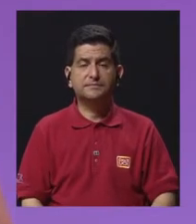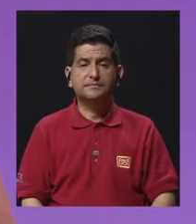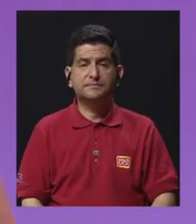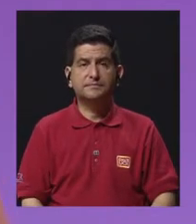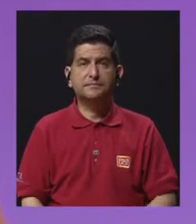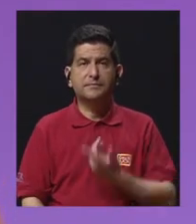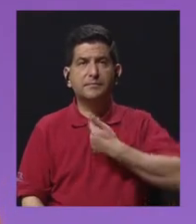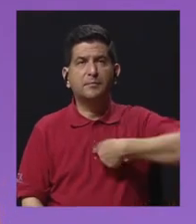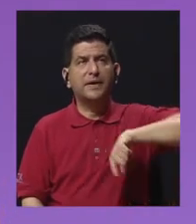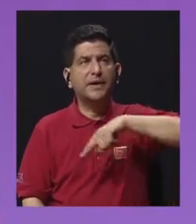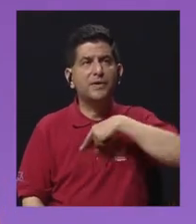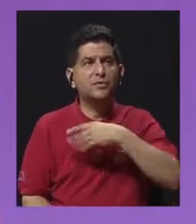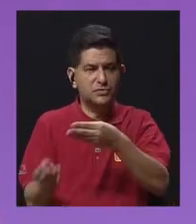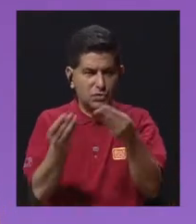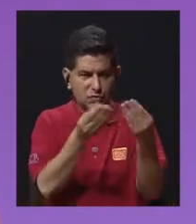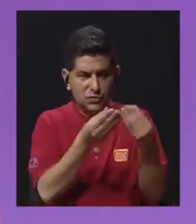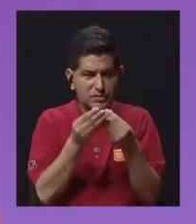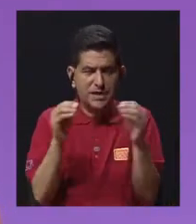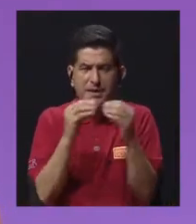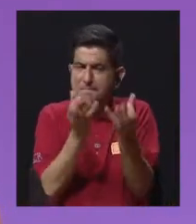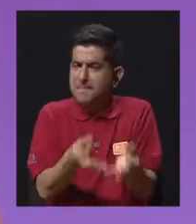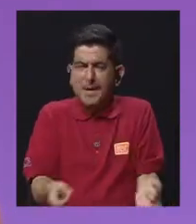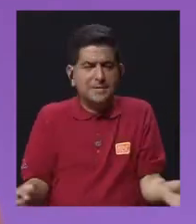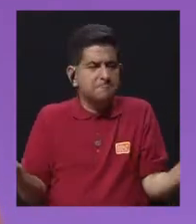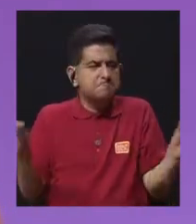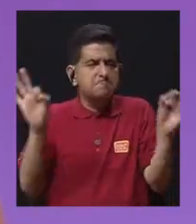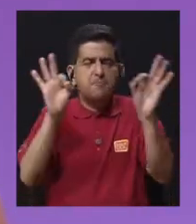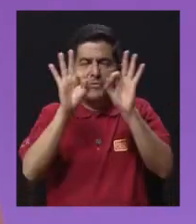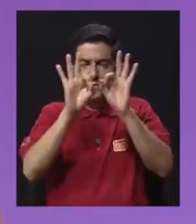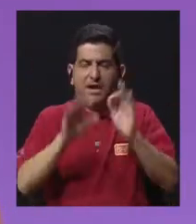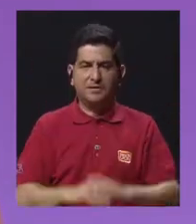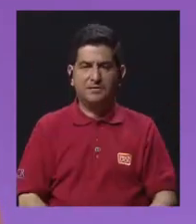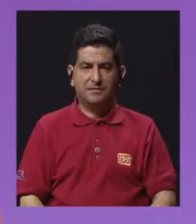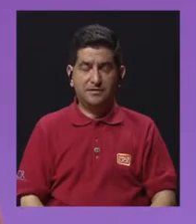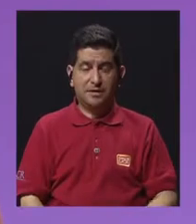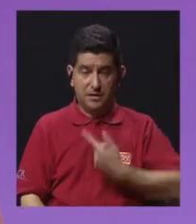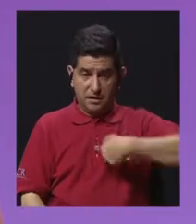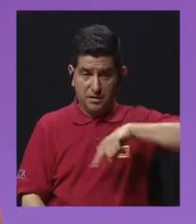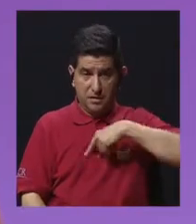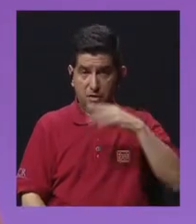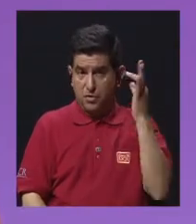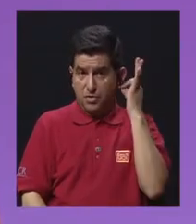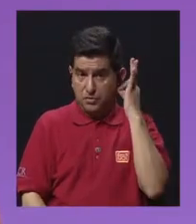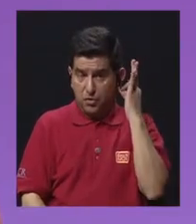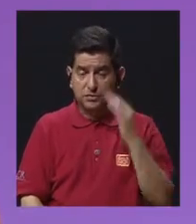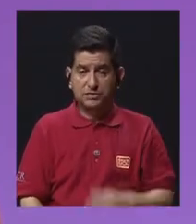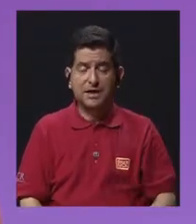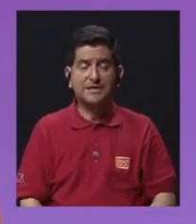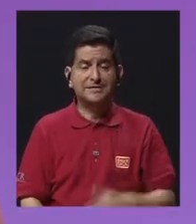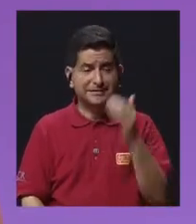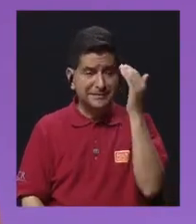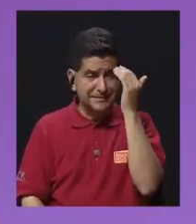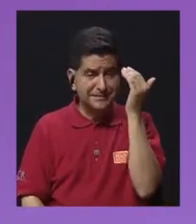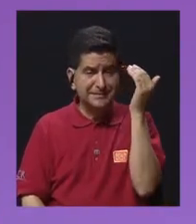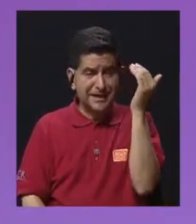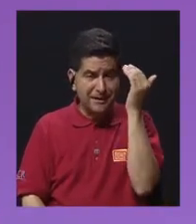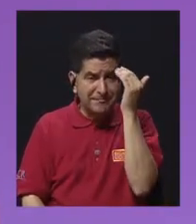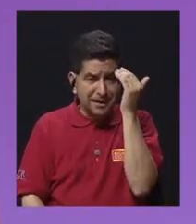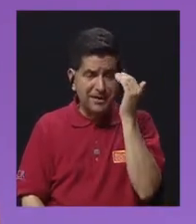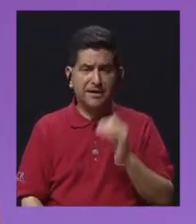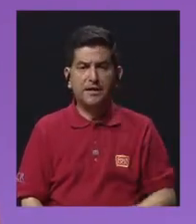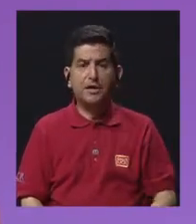para nosotros la tierra es lo más importante como mujeres, porque nosotros somos las que sabemos